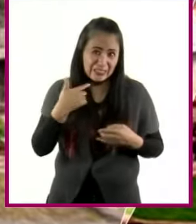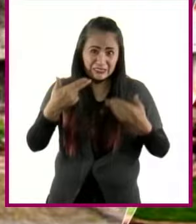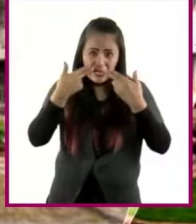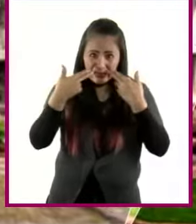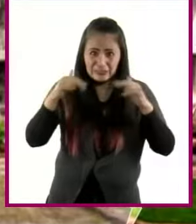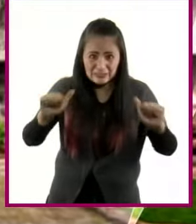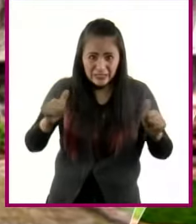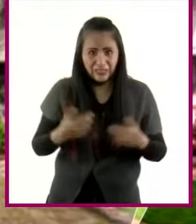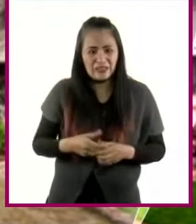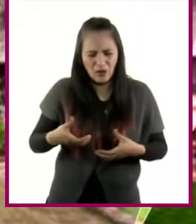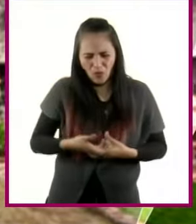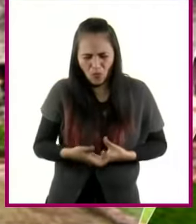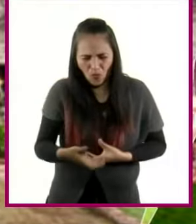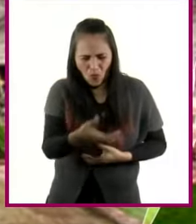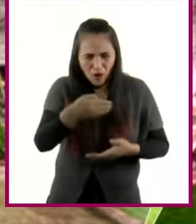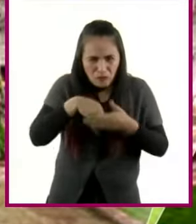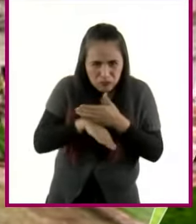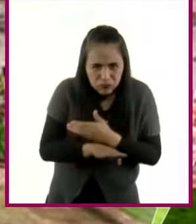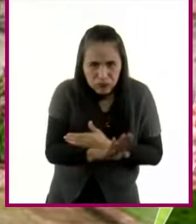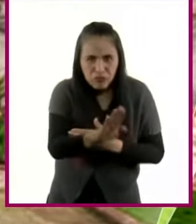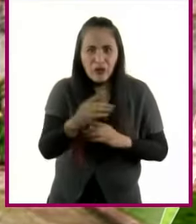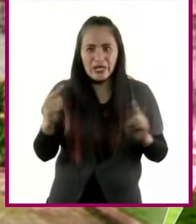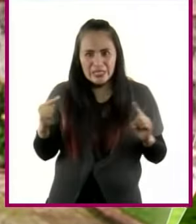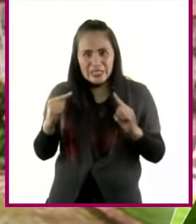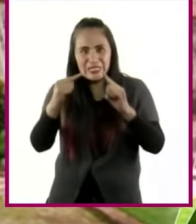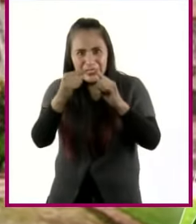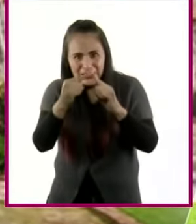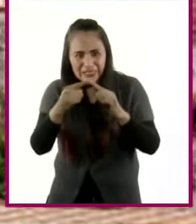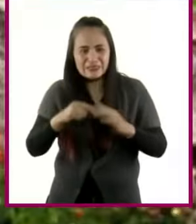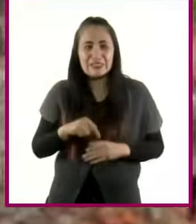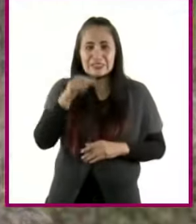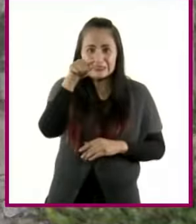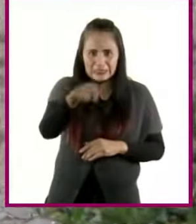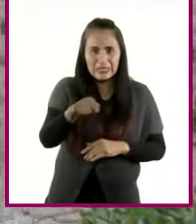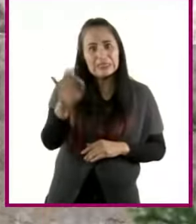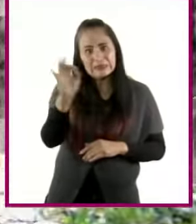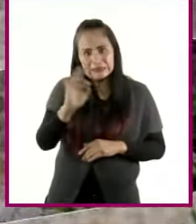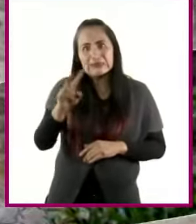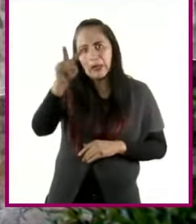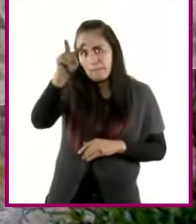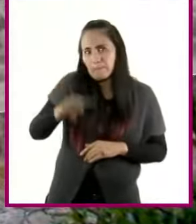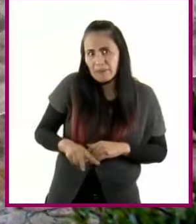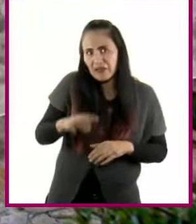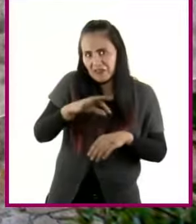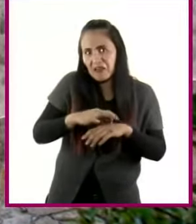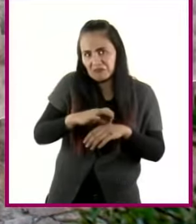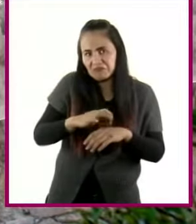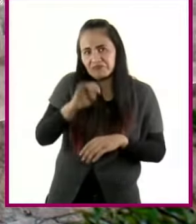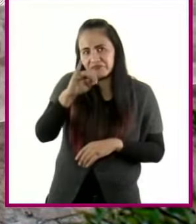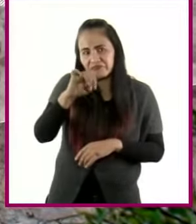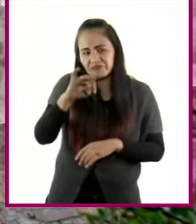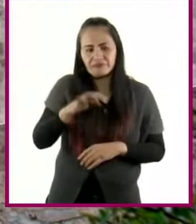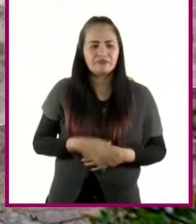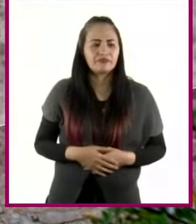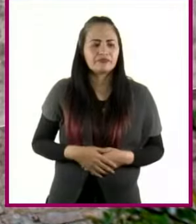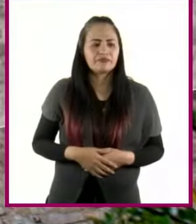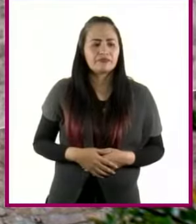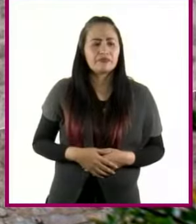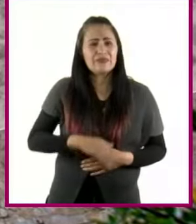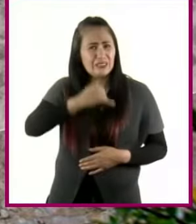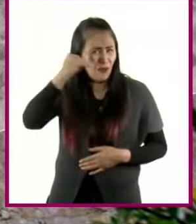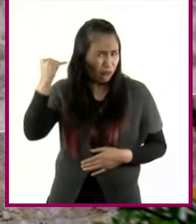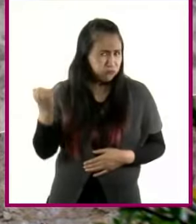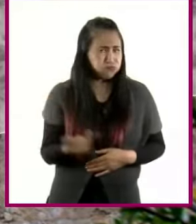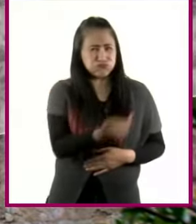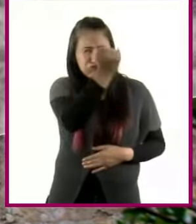túneles, sus capillas y que tienen en el fondo su toque de verdad. Como pueden ver, no hay que ir tan lejos para